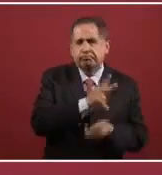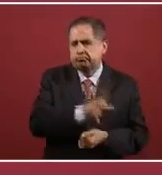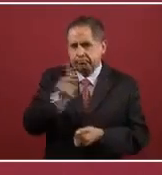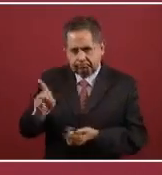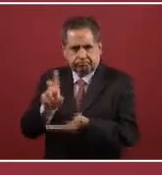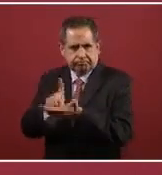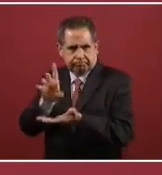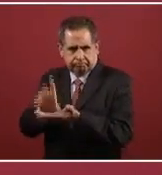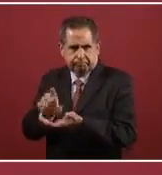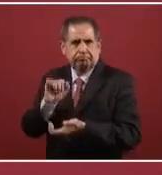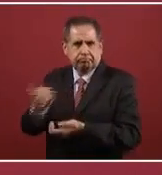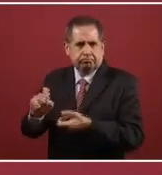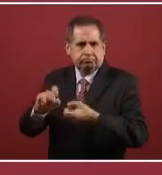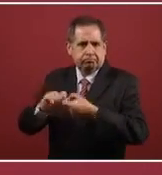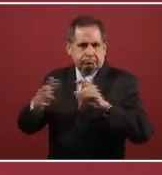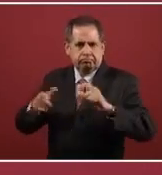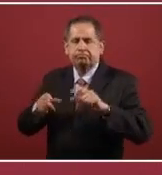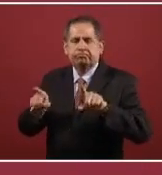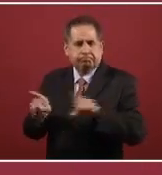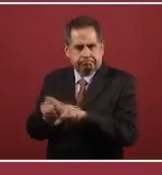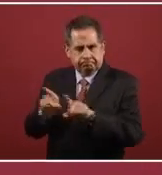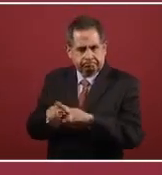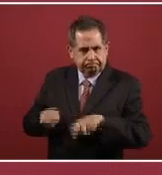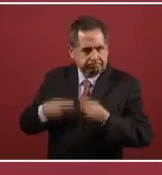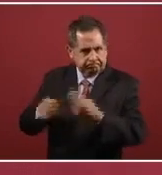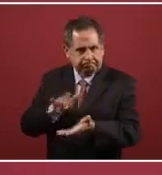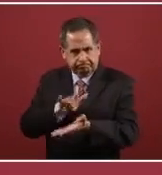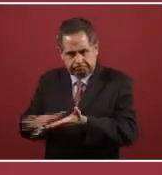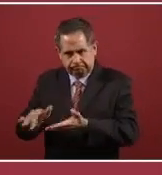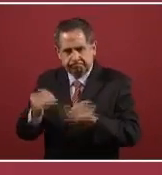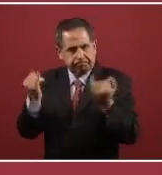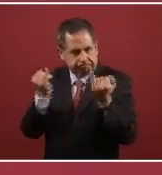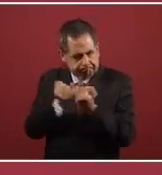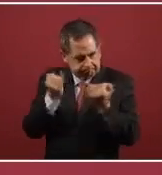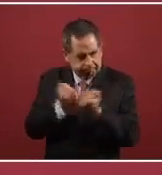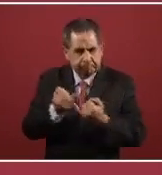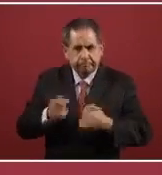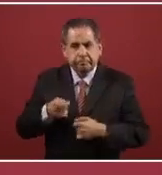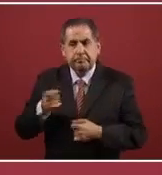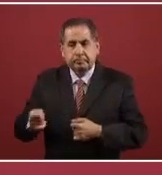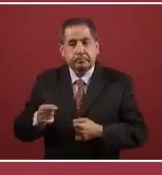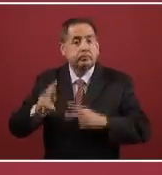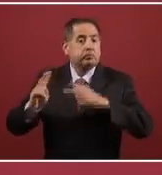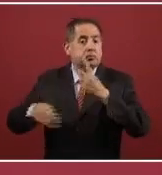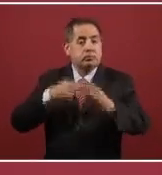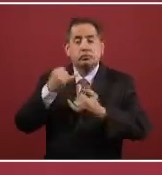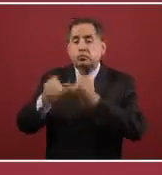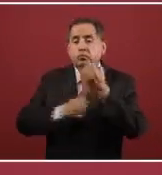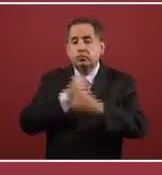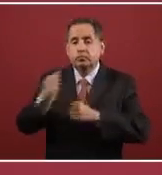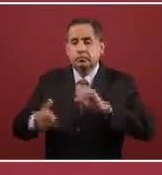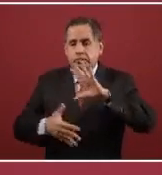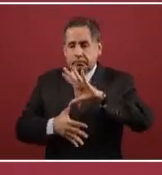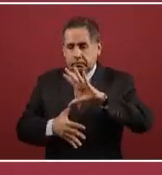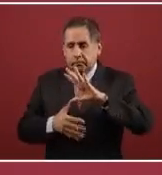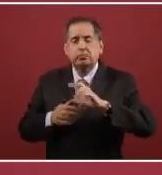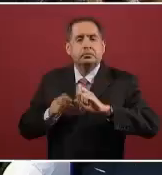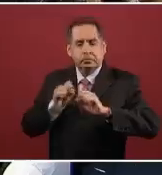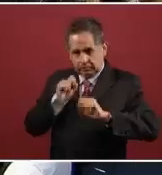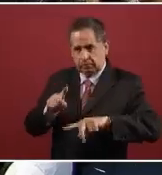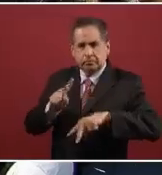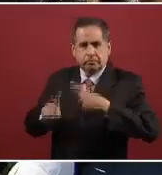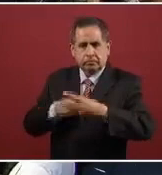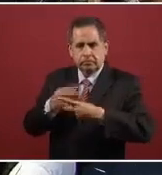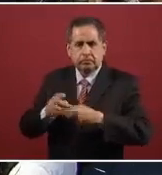representaron en los Panamericanos, ellos también que fueron a estos Panamericanos,